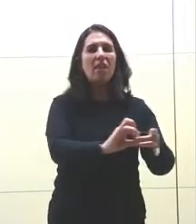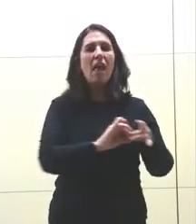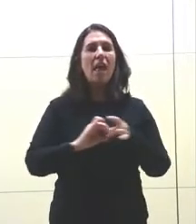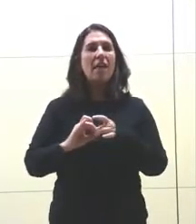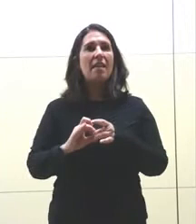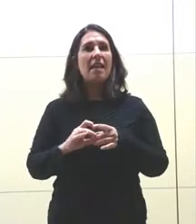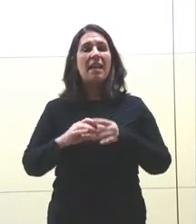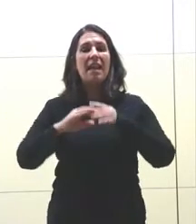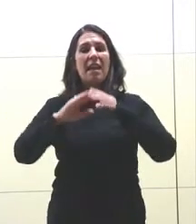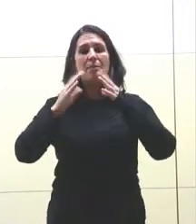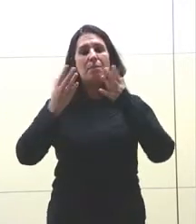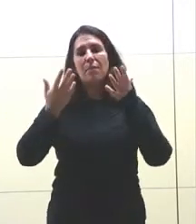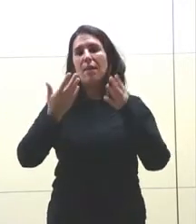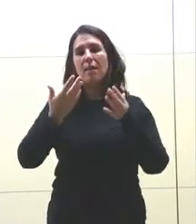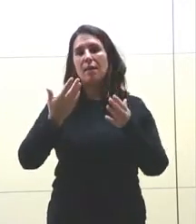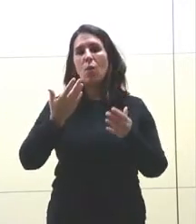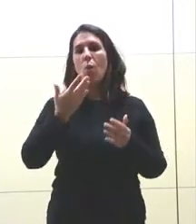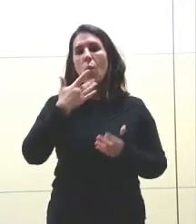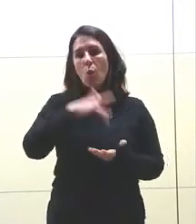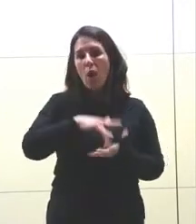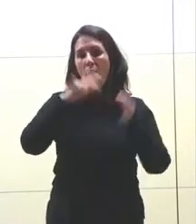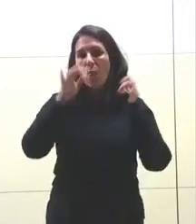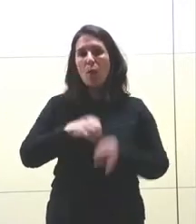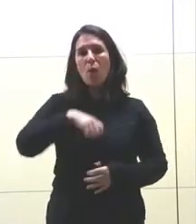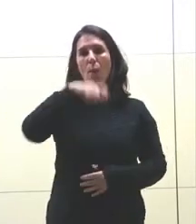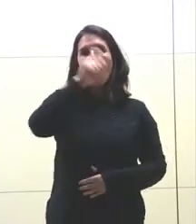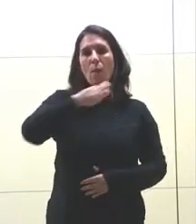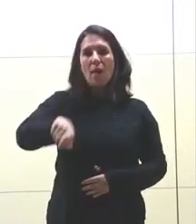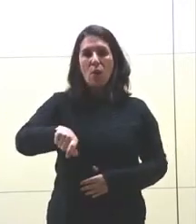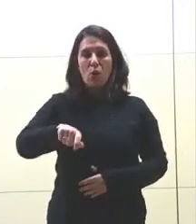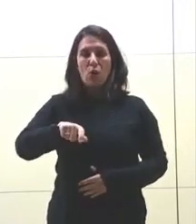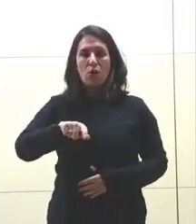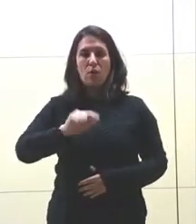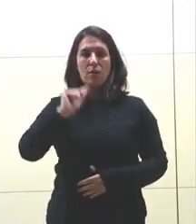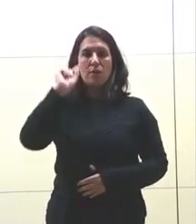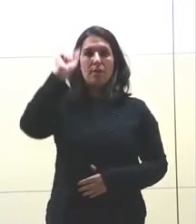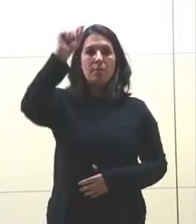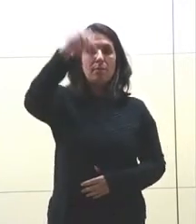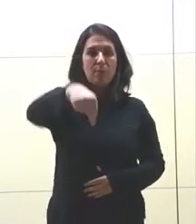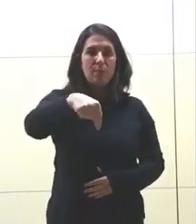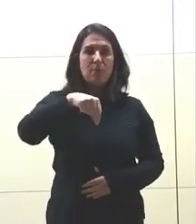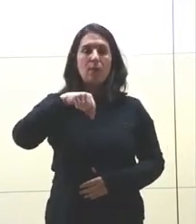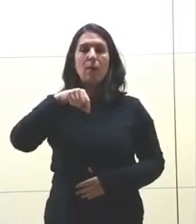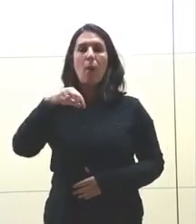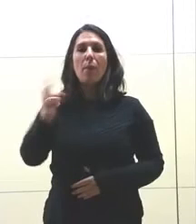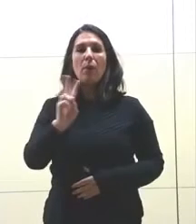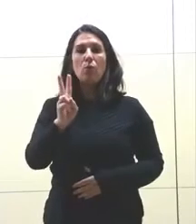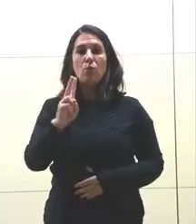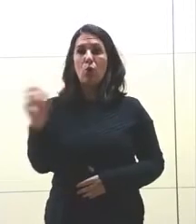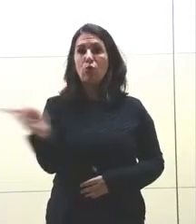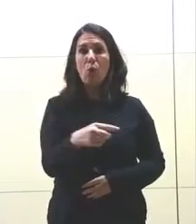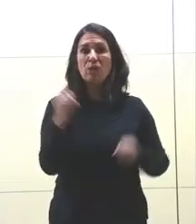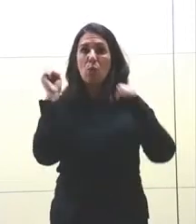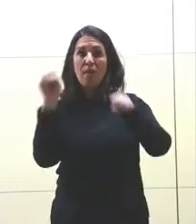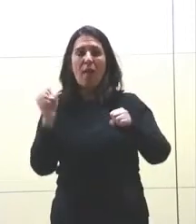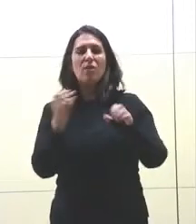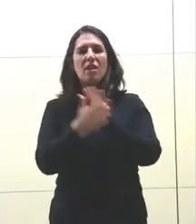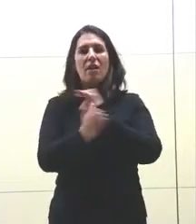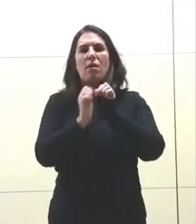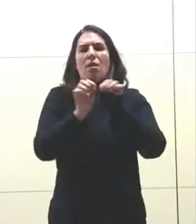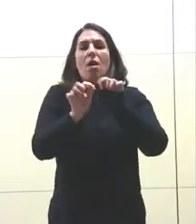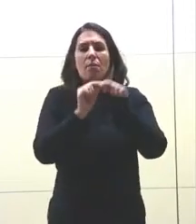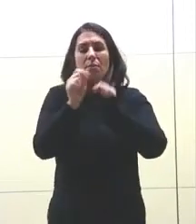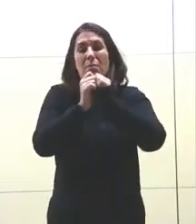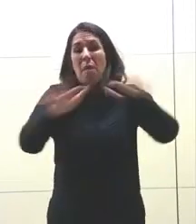penetra el virus en la población, como todo el mundo está inmunizado, ese virus no se puede propagar. Por poner un ejemplo, es la situación